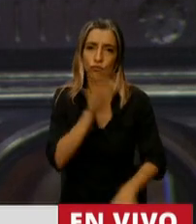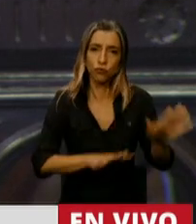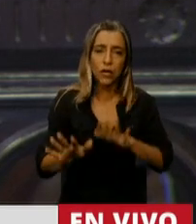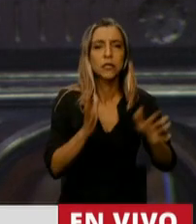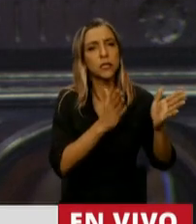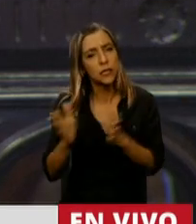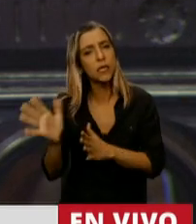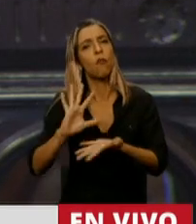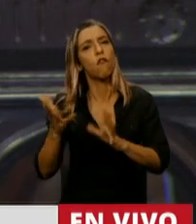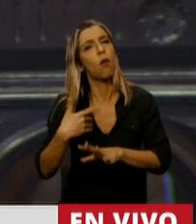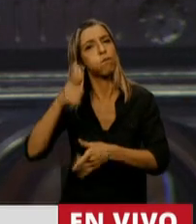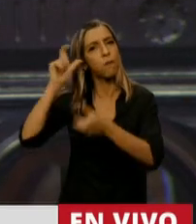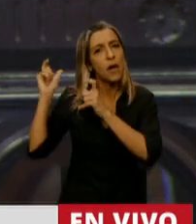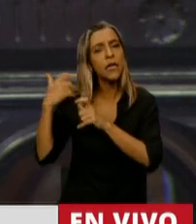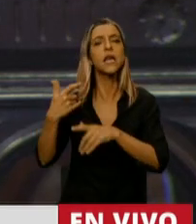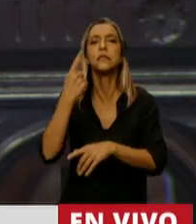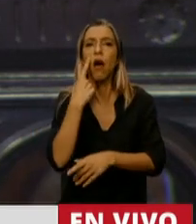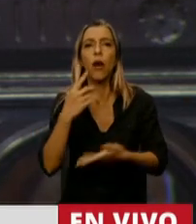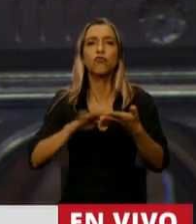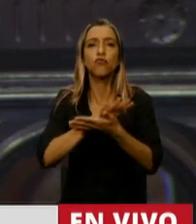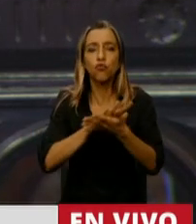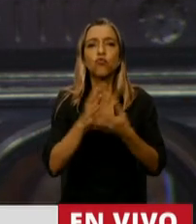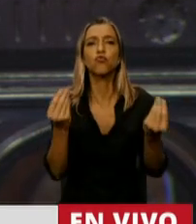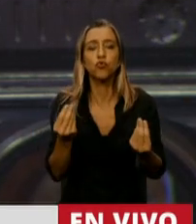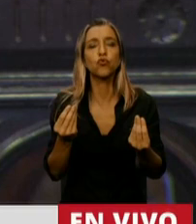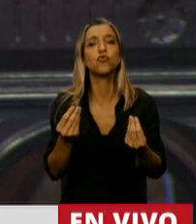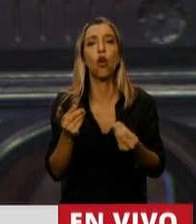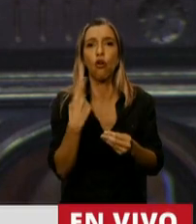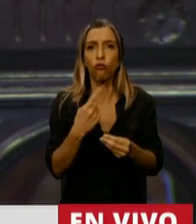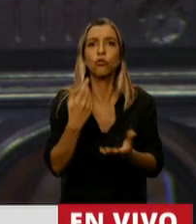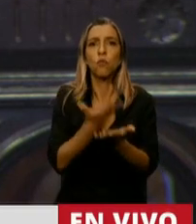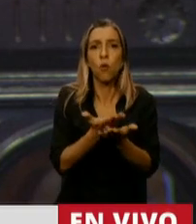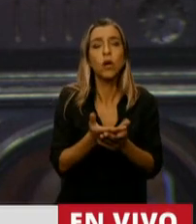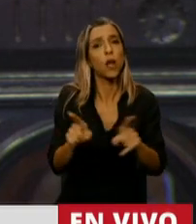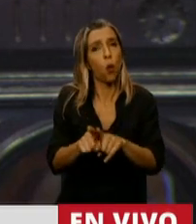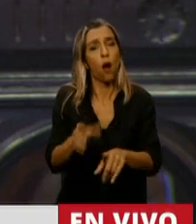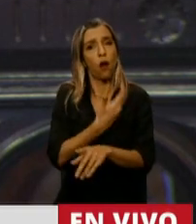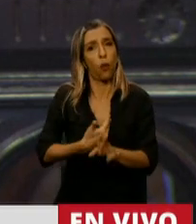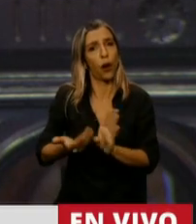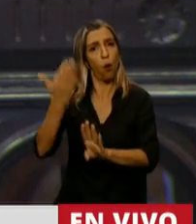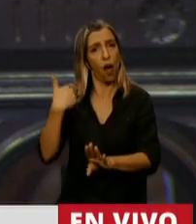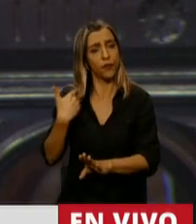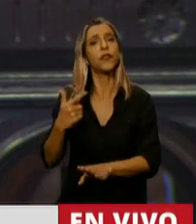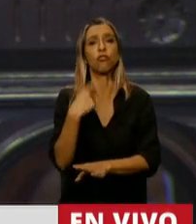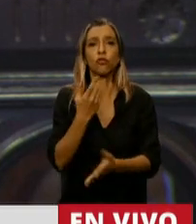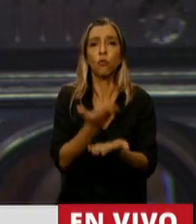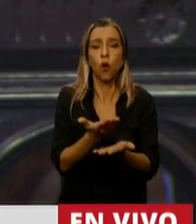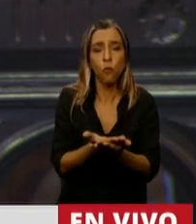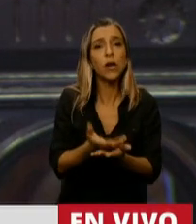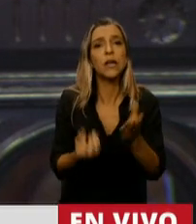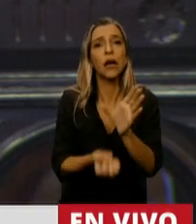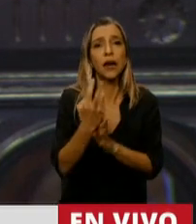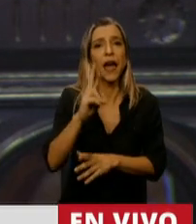construimos nuestra propia experiencia, trajimos a este Congreso y al gobierno anterior la propuesta de crear el RENAVAP, el Registro Nacional de Barrios